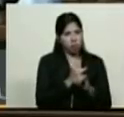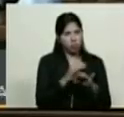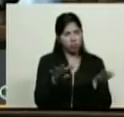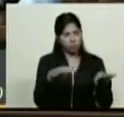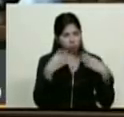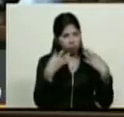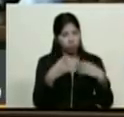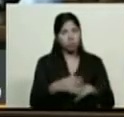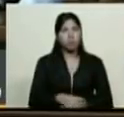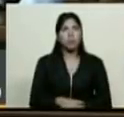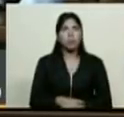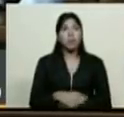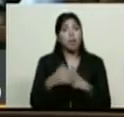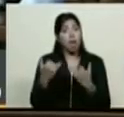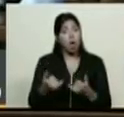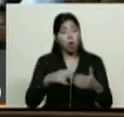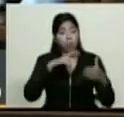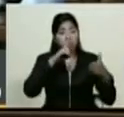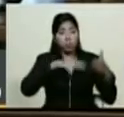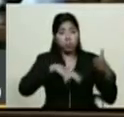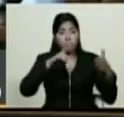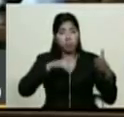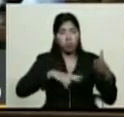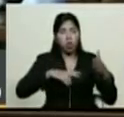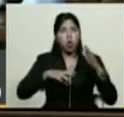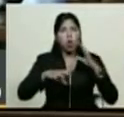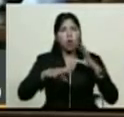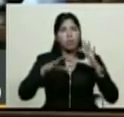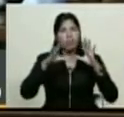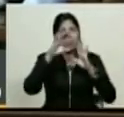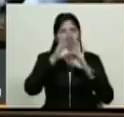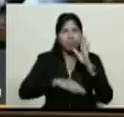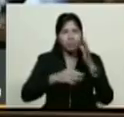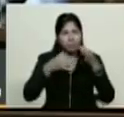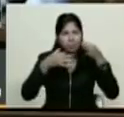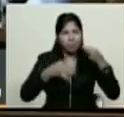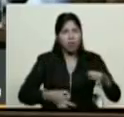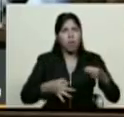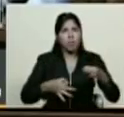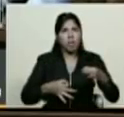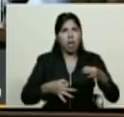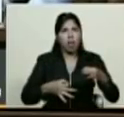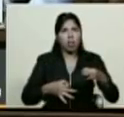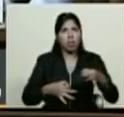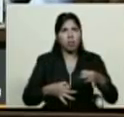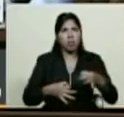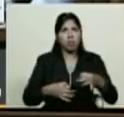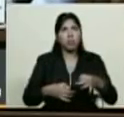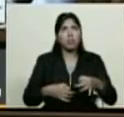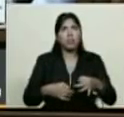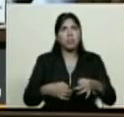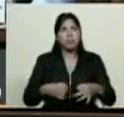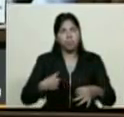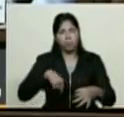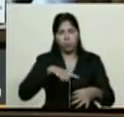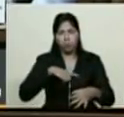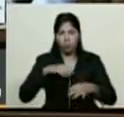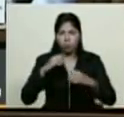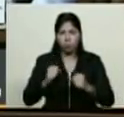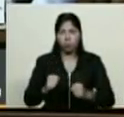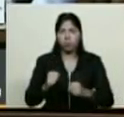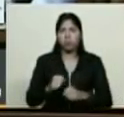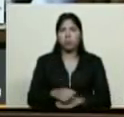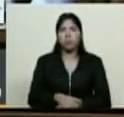proceder a la lectura de un comunicado oficial en nombre del Poder Ciudadano de